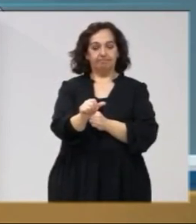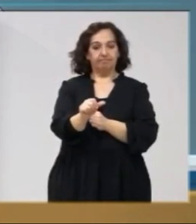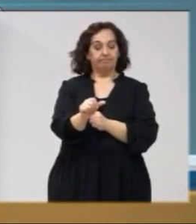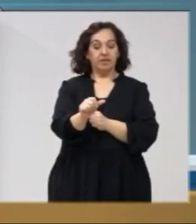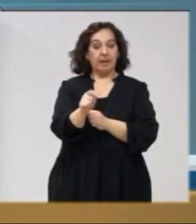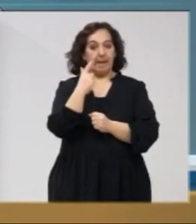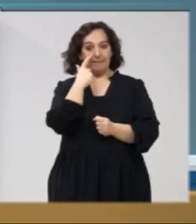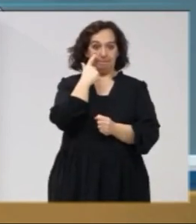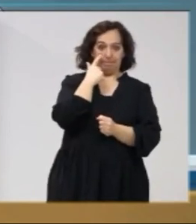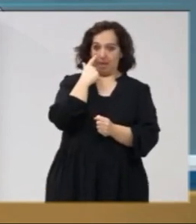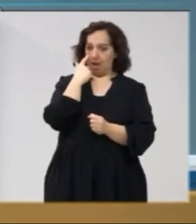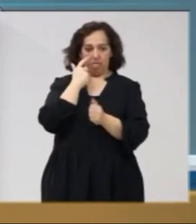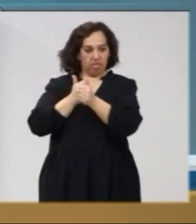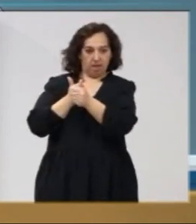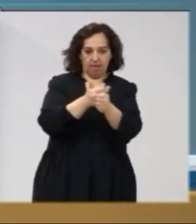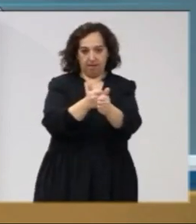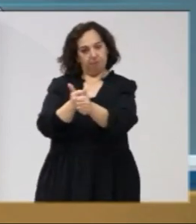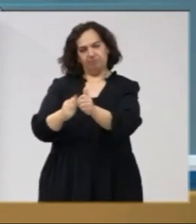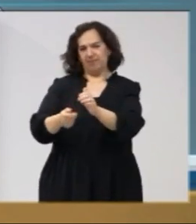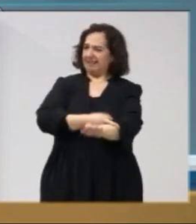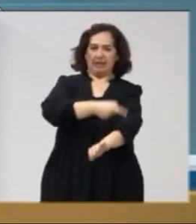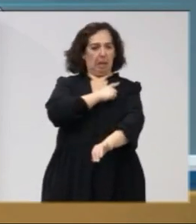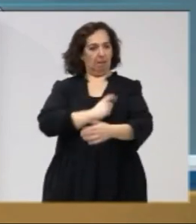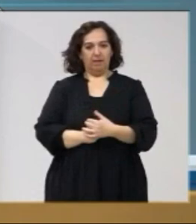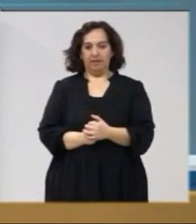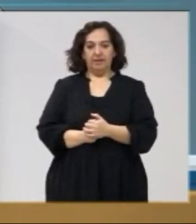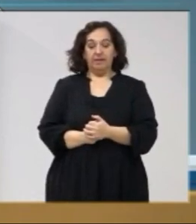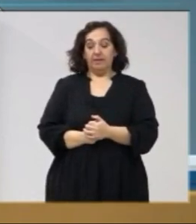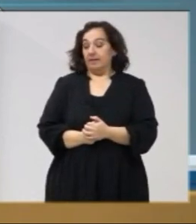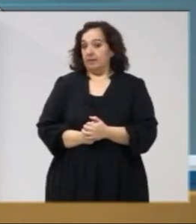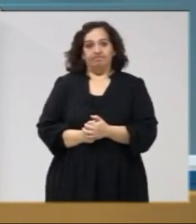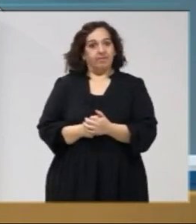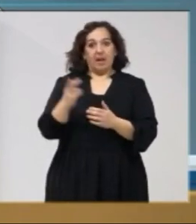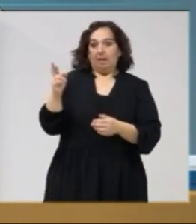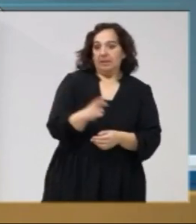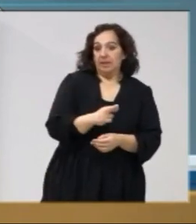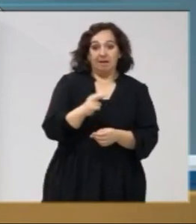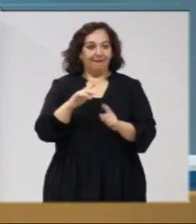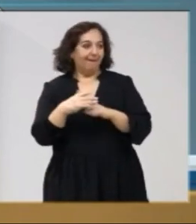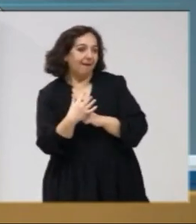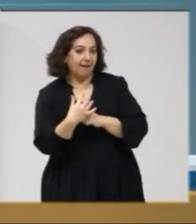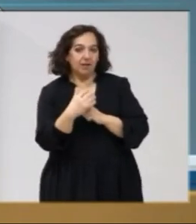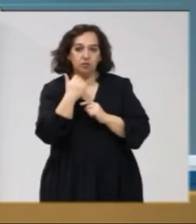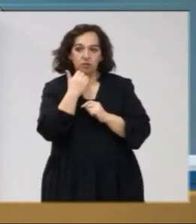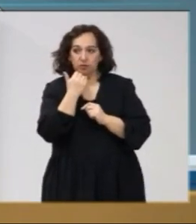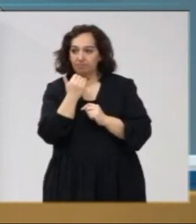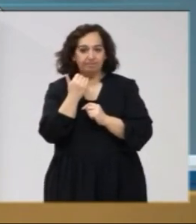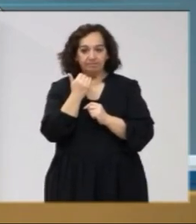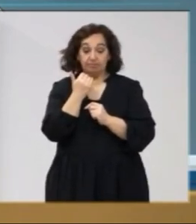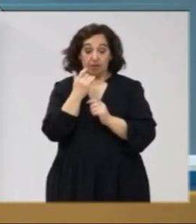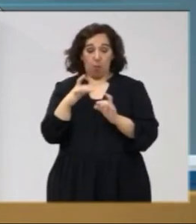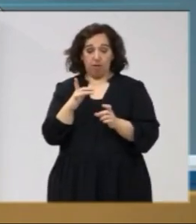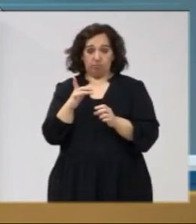la vigilancia sea mucho más extrema y no volvamos a tener casos como